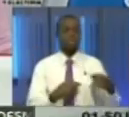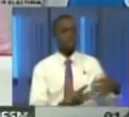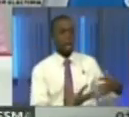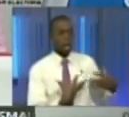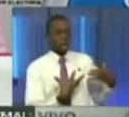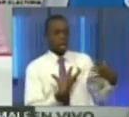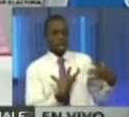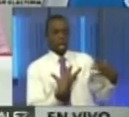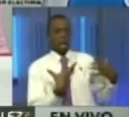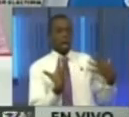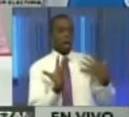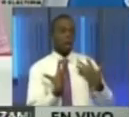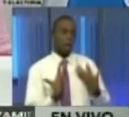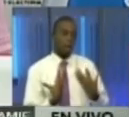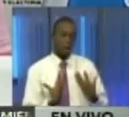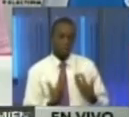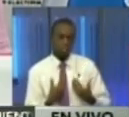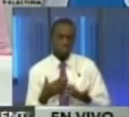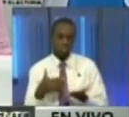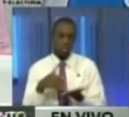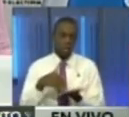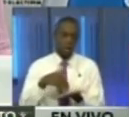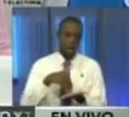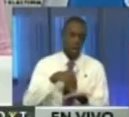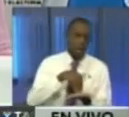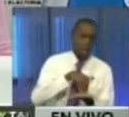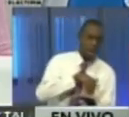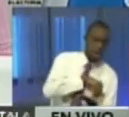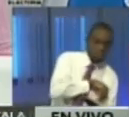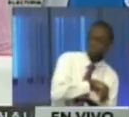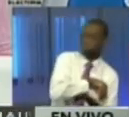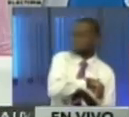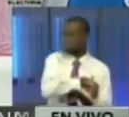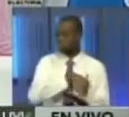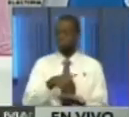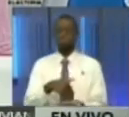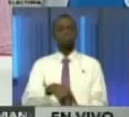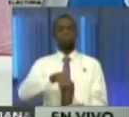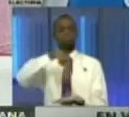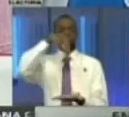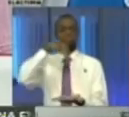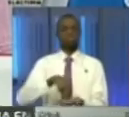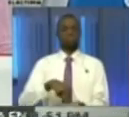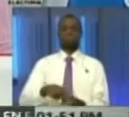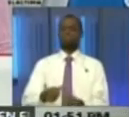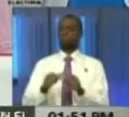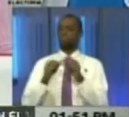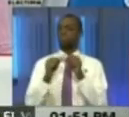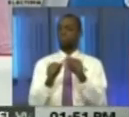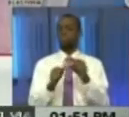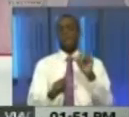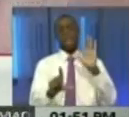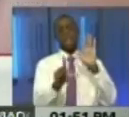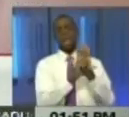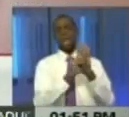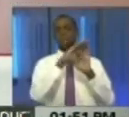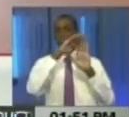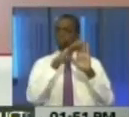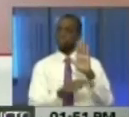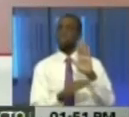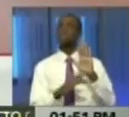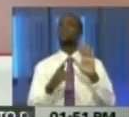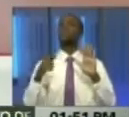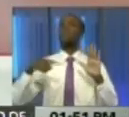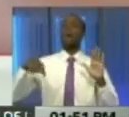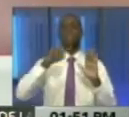voluntad de este poder electoral de cumplir y hacer cumplir la ley en resguardo de la República y